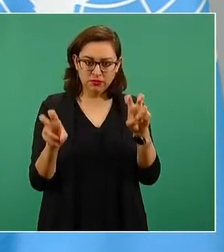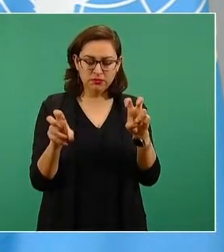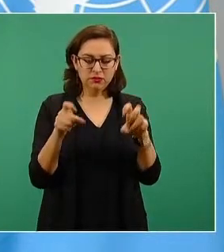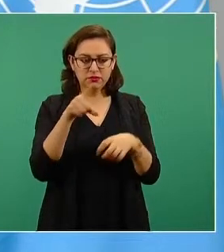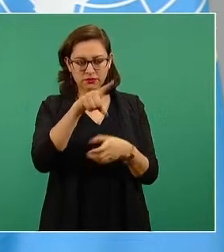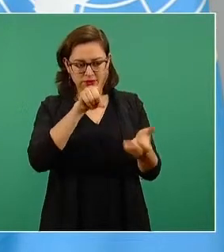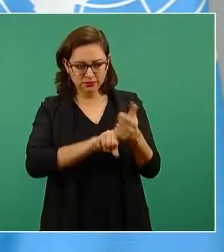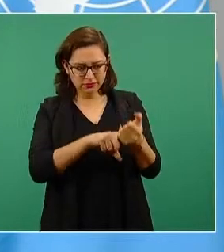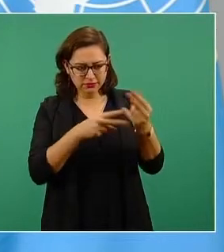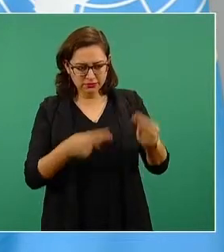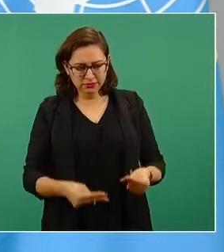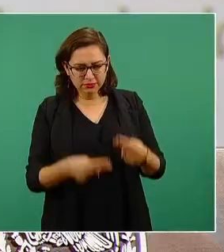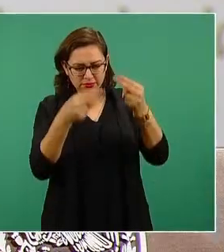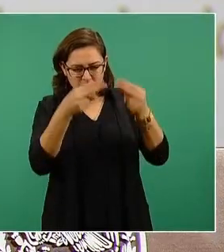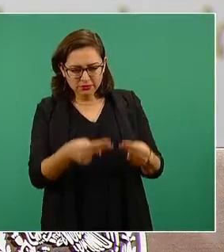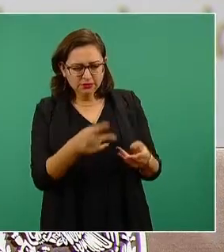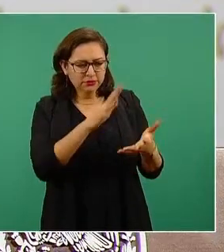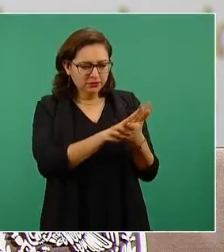había.